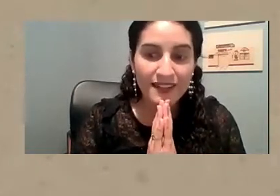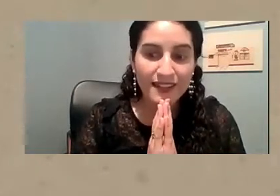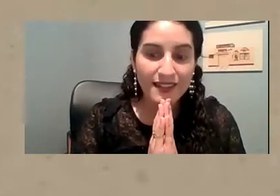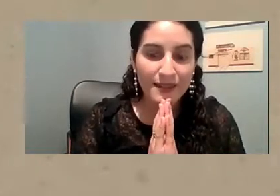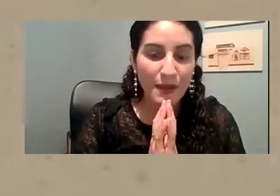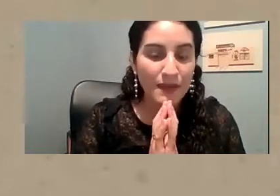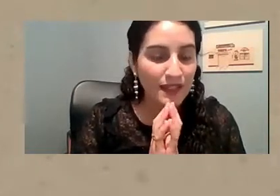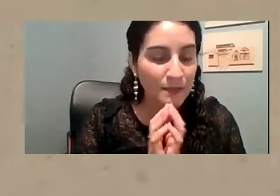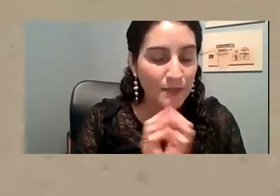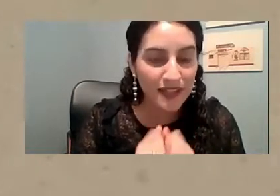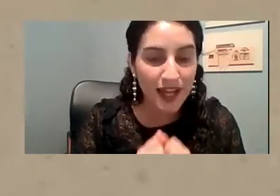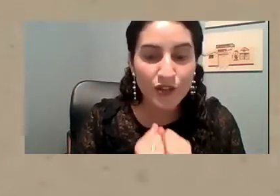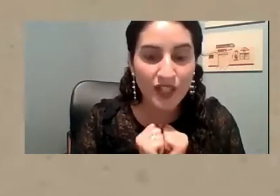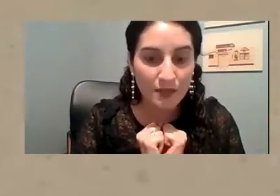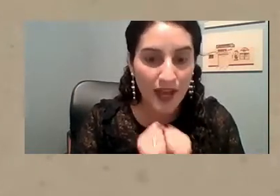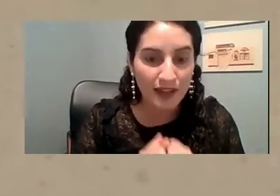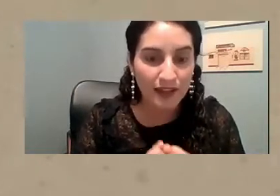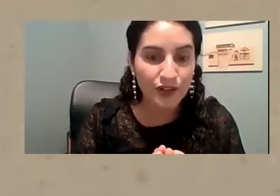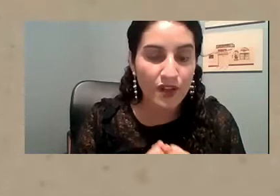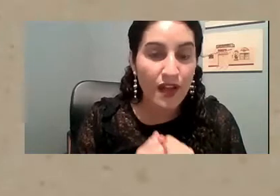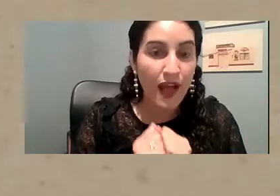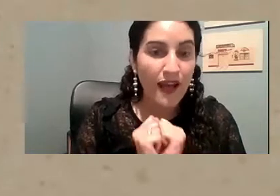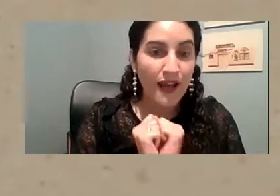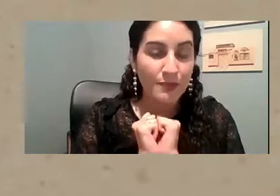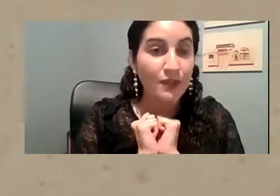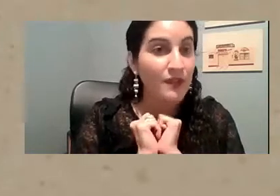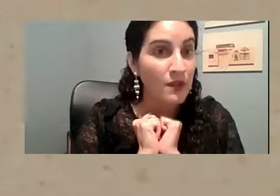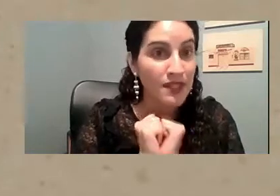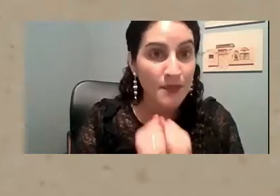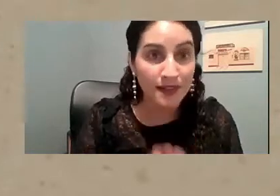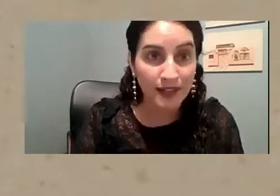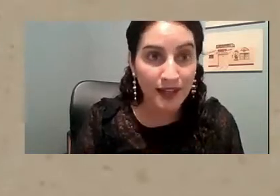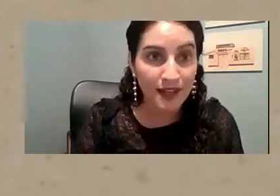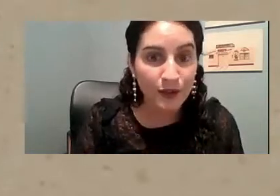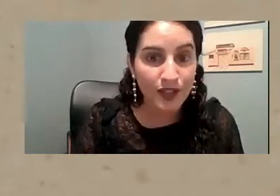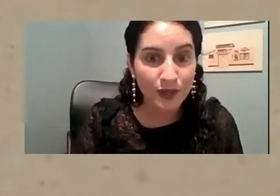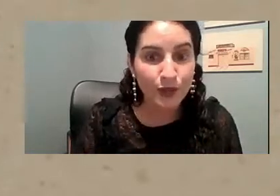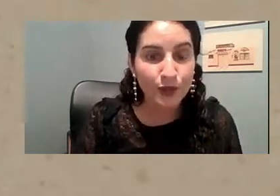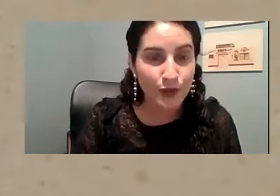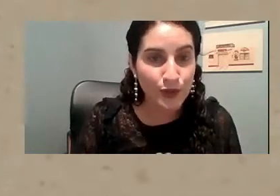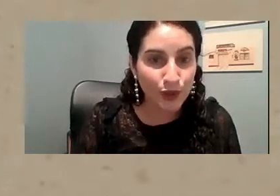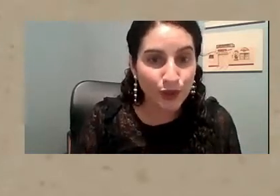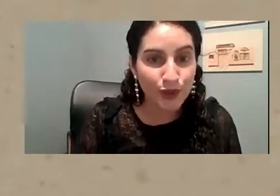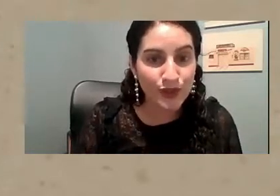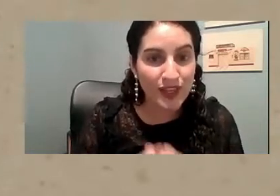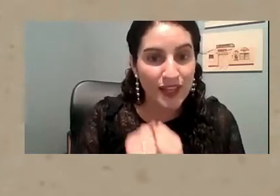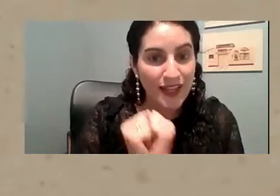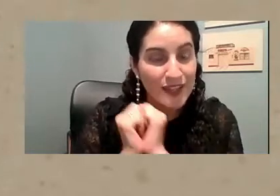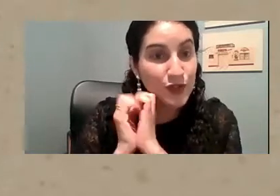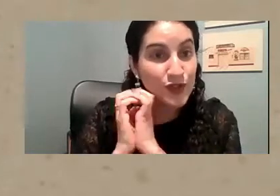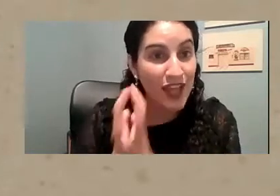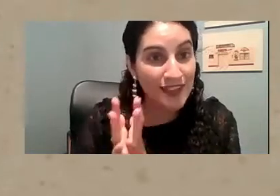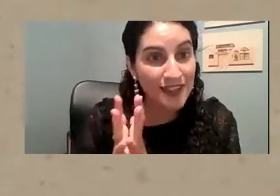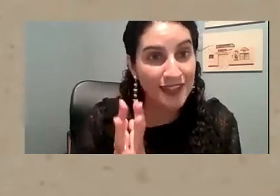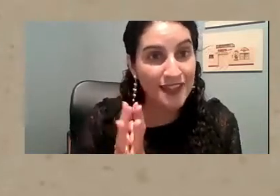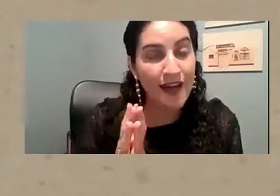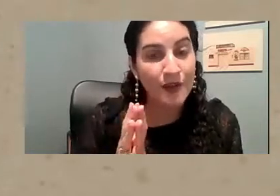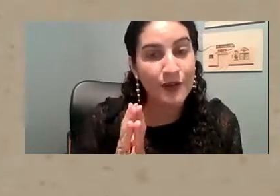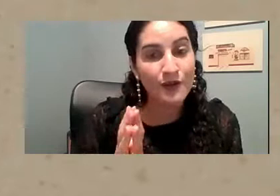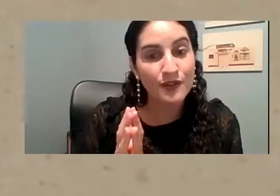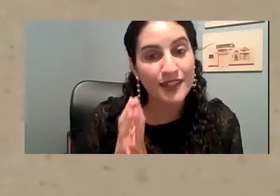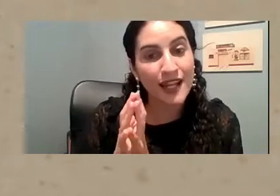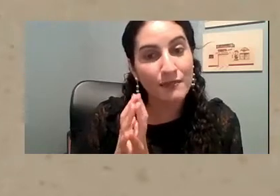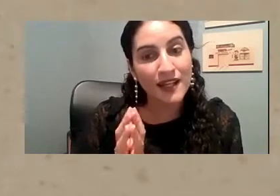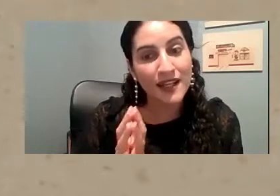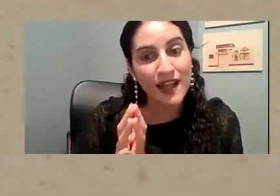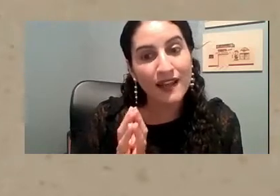recordarles y más bien invitarlos, animarlos a que por favor se mantengan en contacto con nosotros. Esto se ha